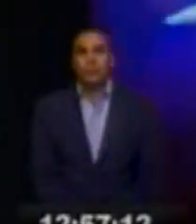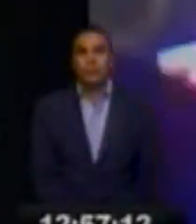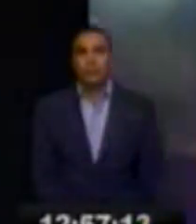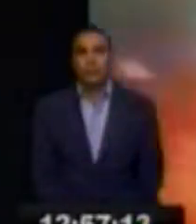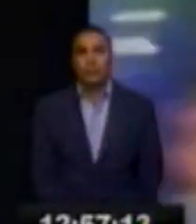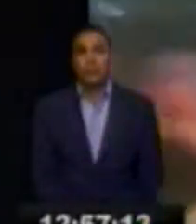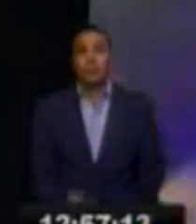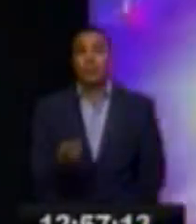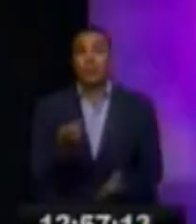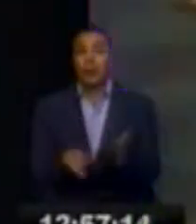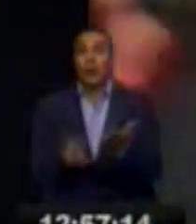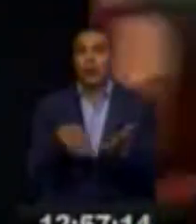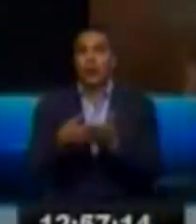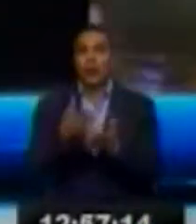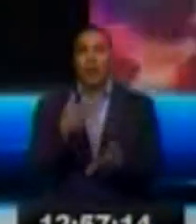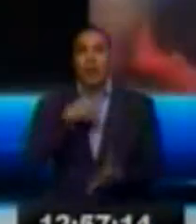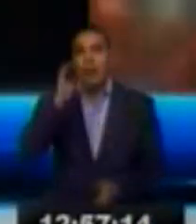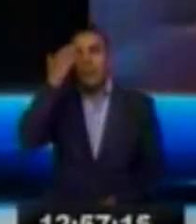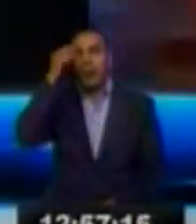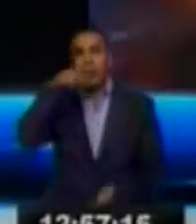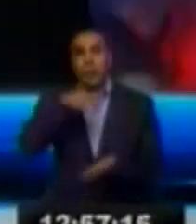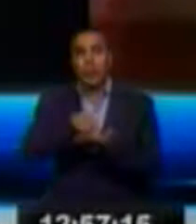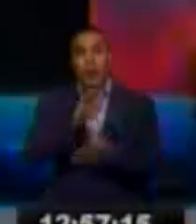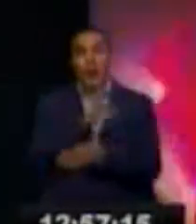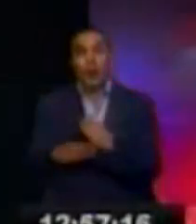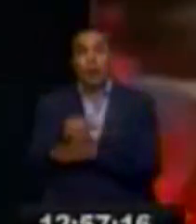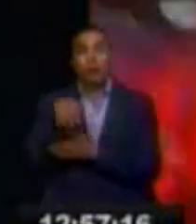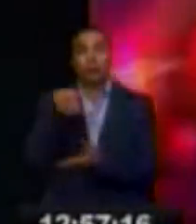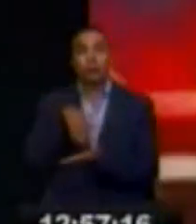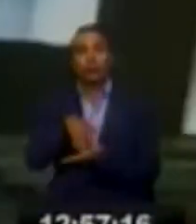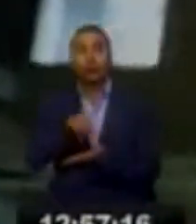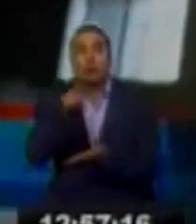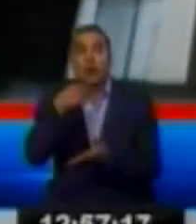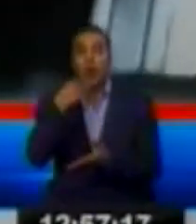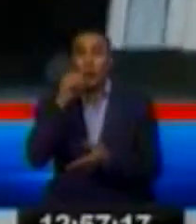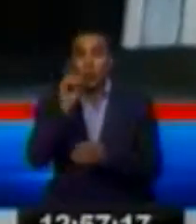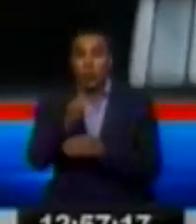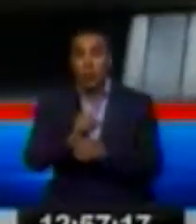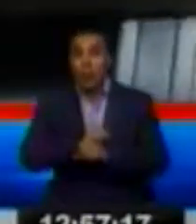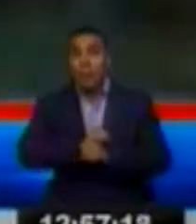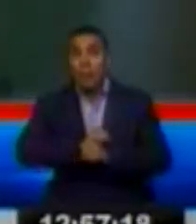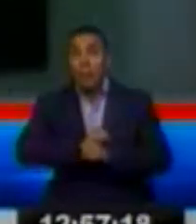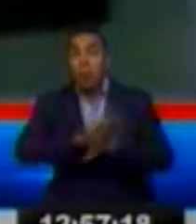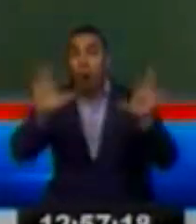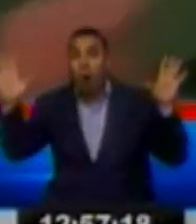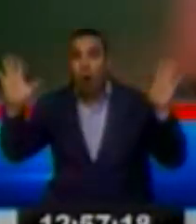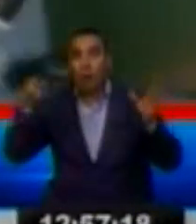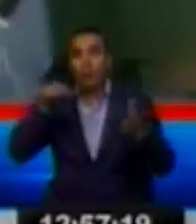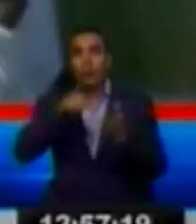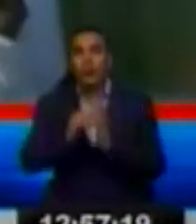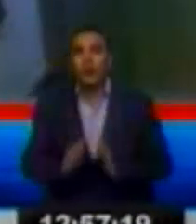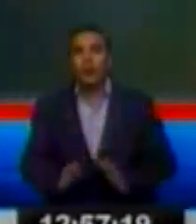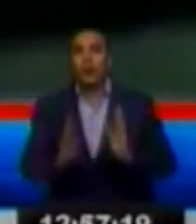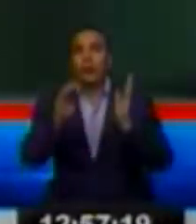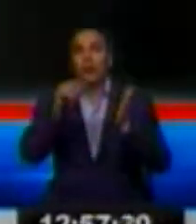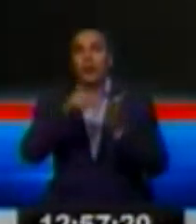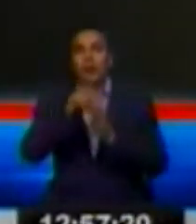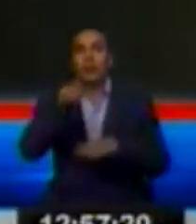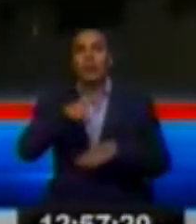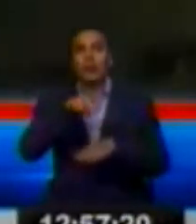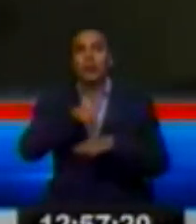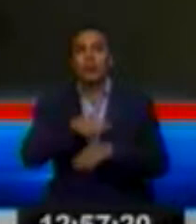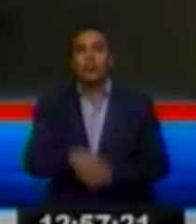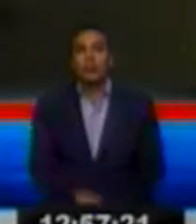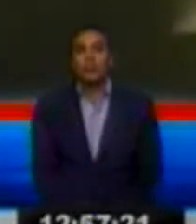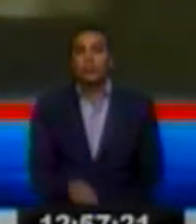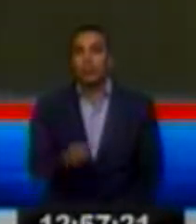El suceso causó alarma entre los estudiantes. Un artefacto explosivo detonó en el edificio del rectorado